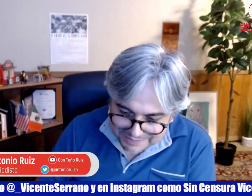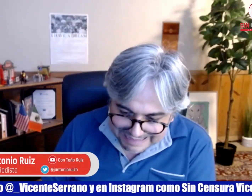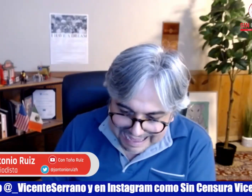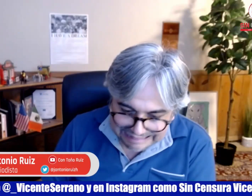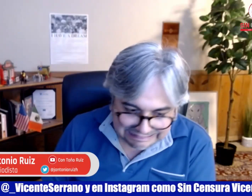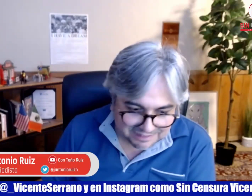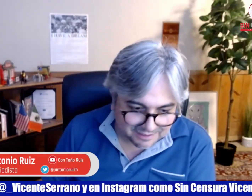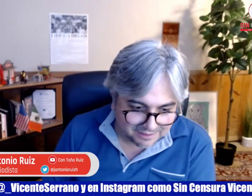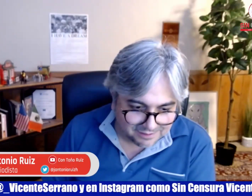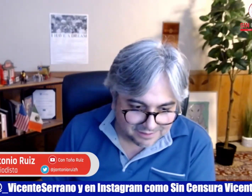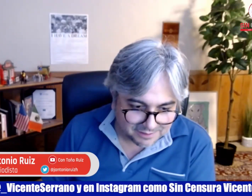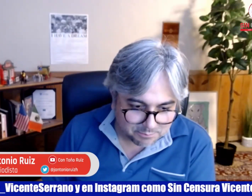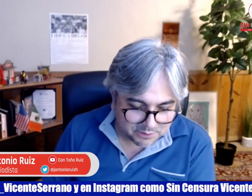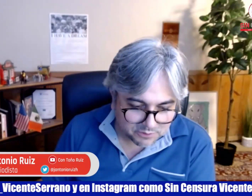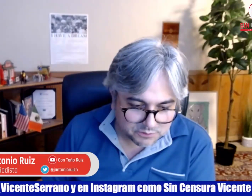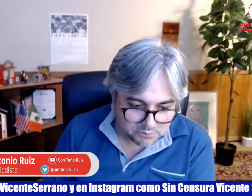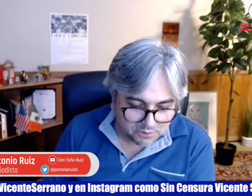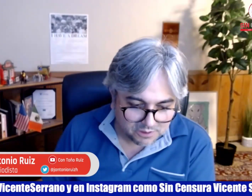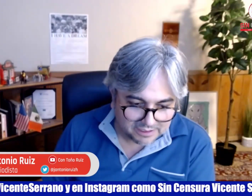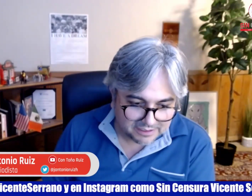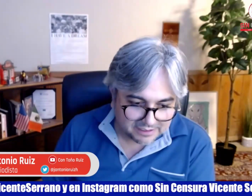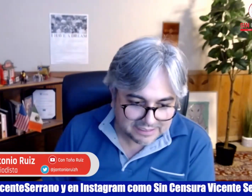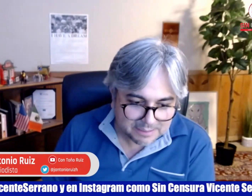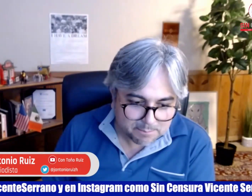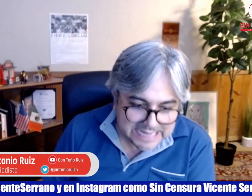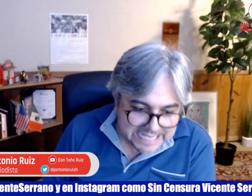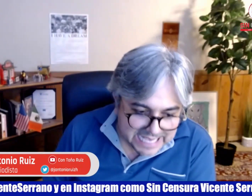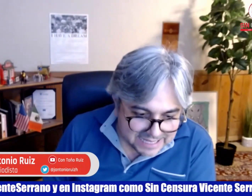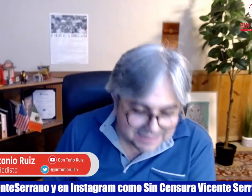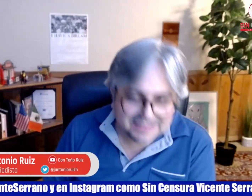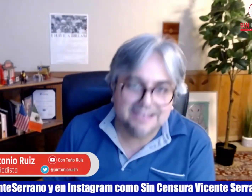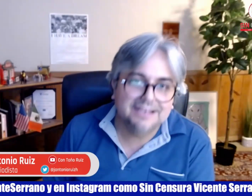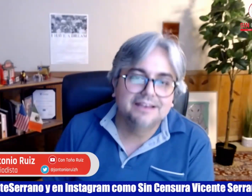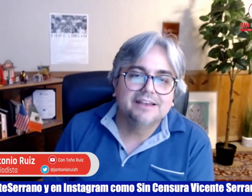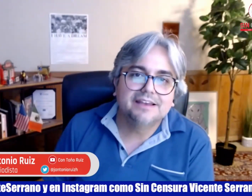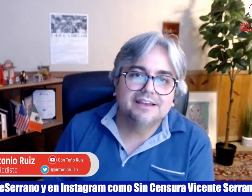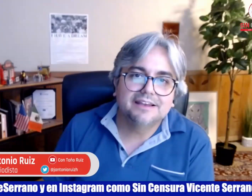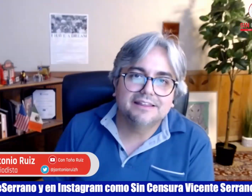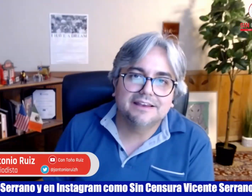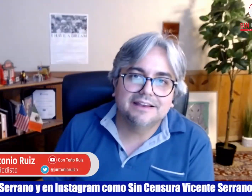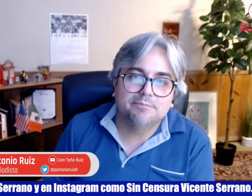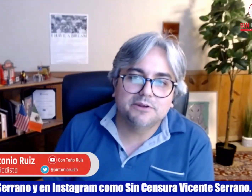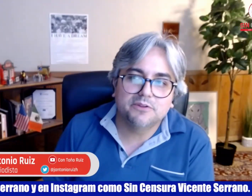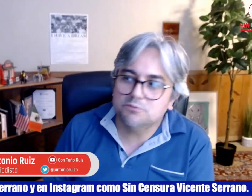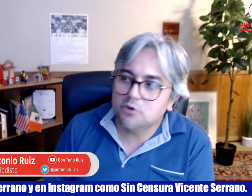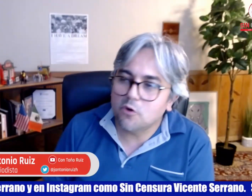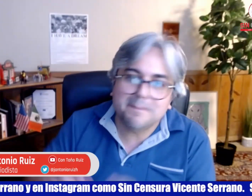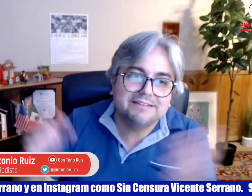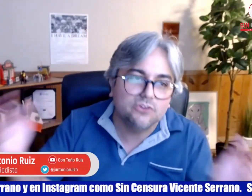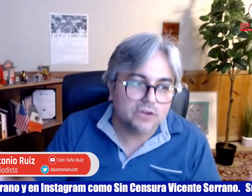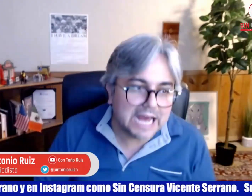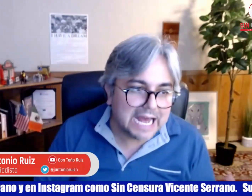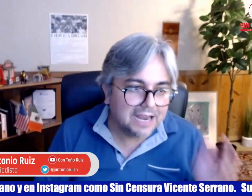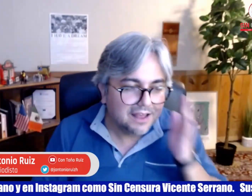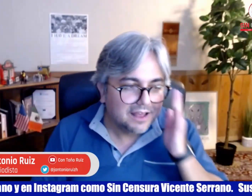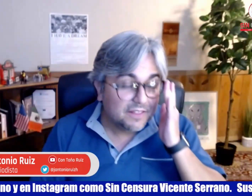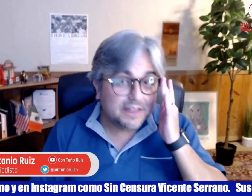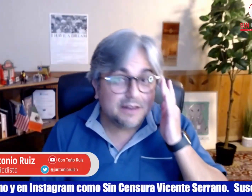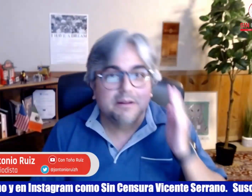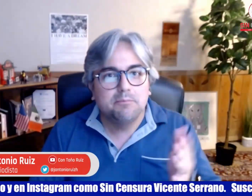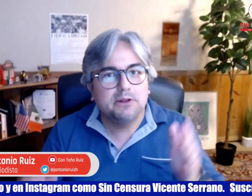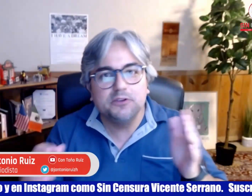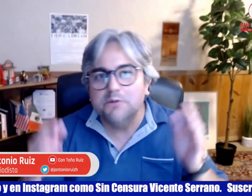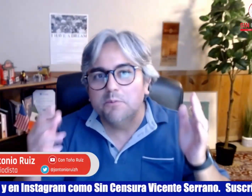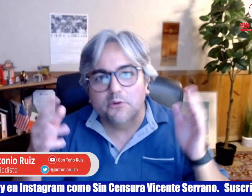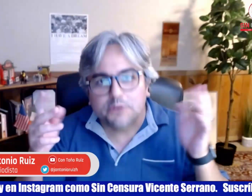periodismo militante, del periodismo independiente, del periodismo convencional,